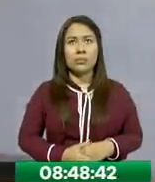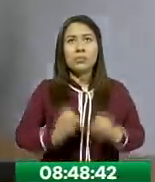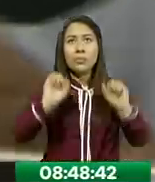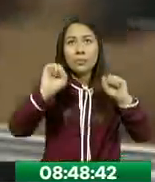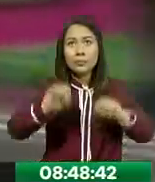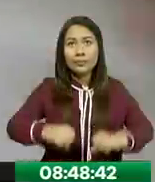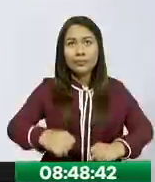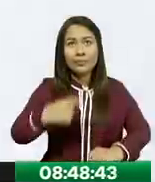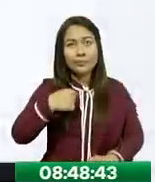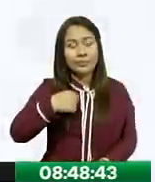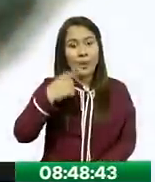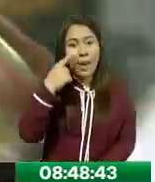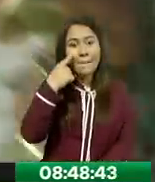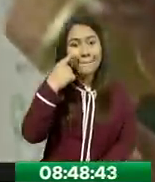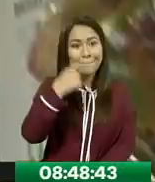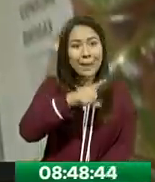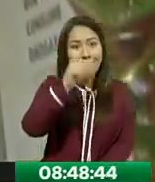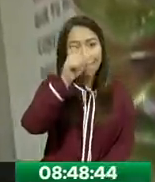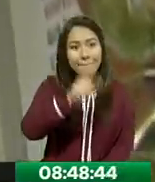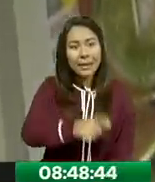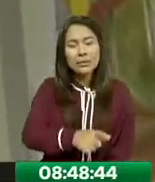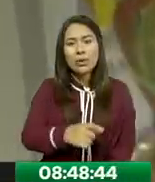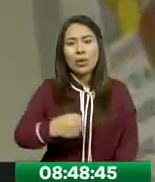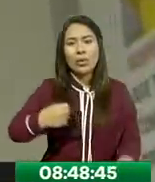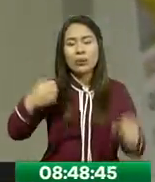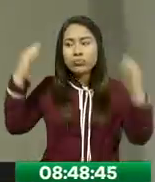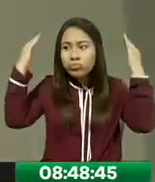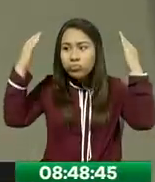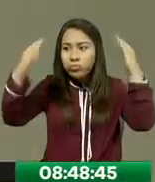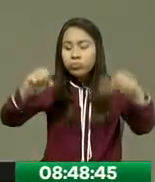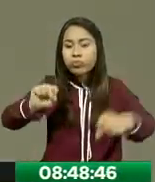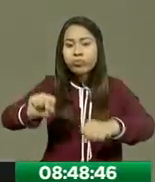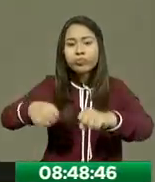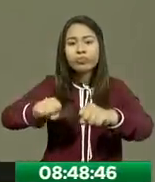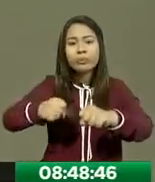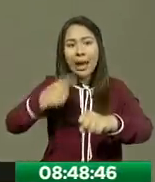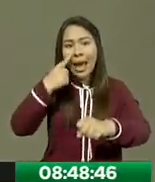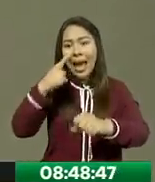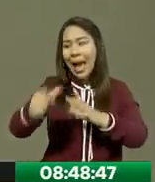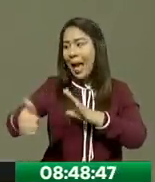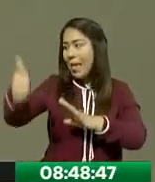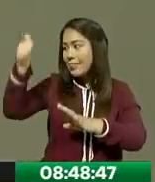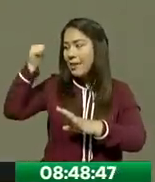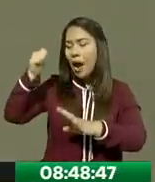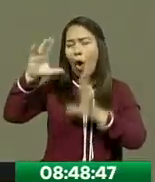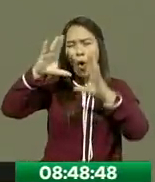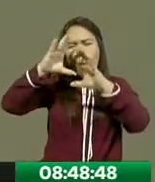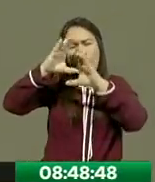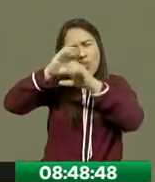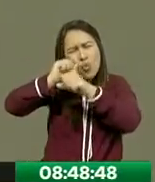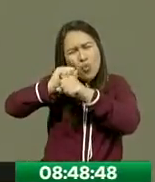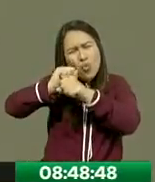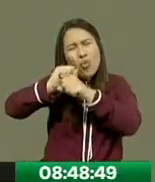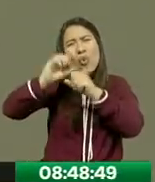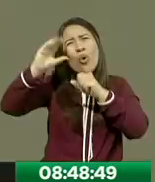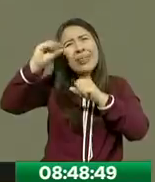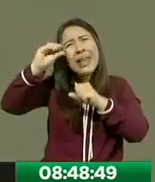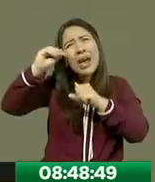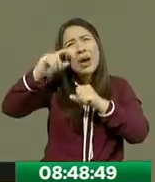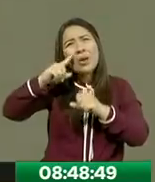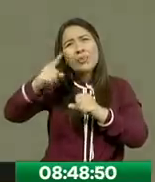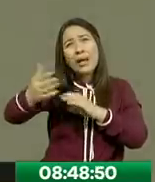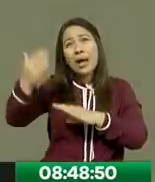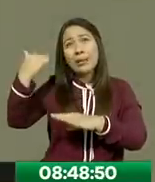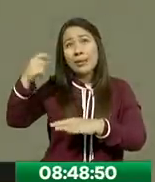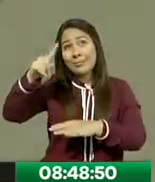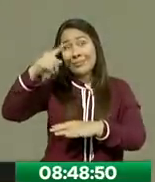dar cuenta que el señor llega en una tricimoto, que la está esperando en la parte de atrás oscura, y él cuando ya se va,